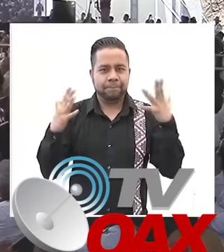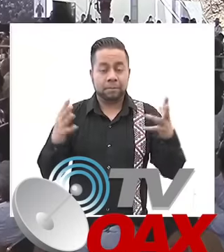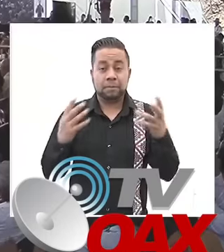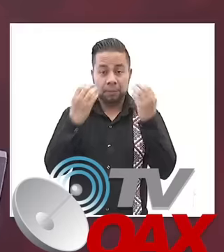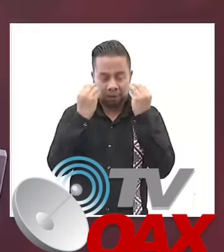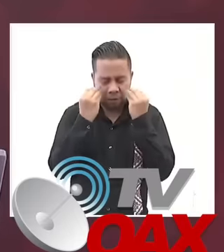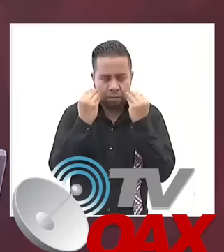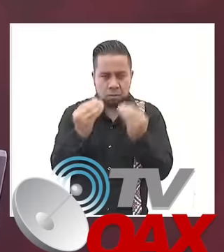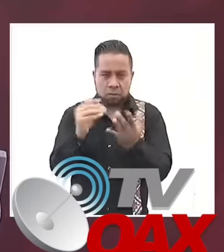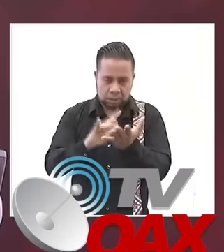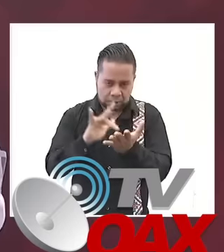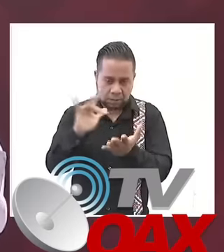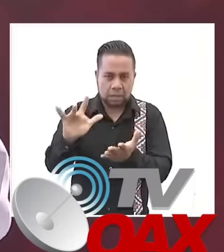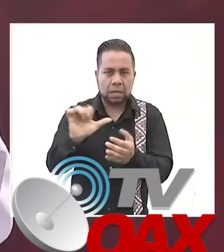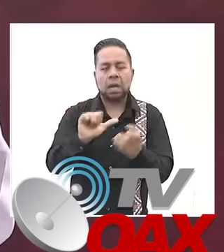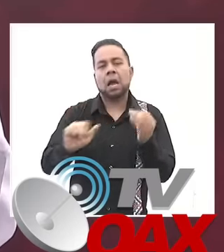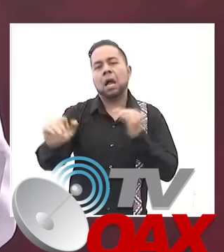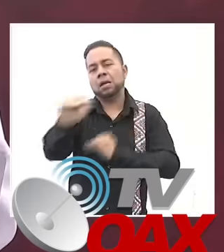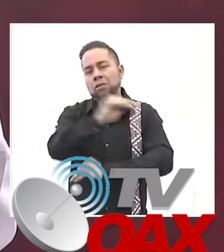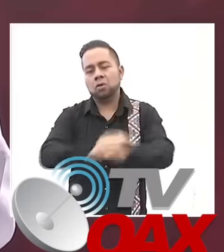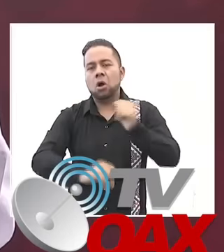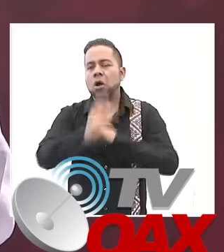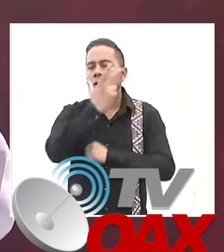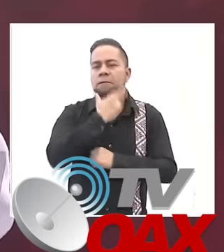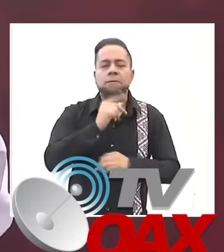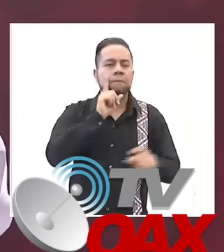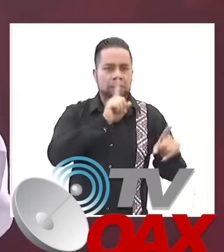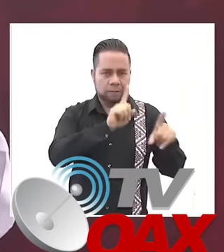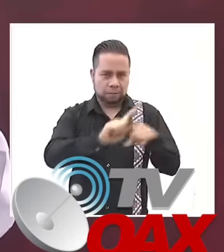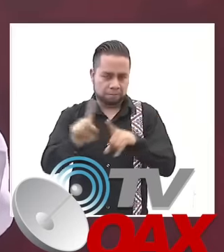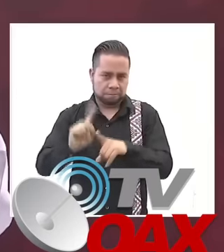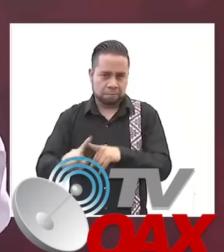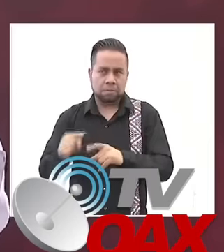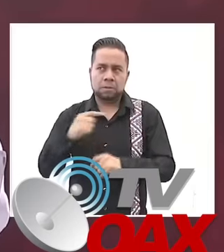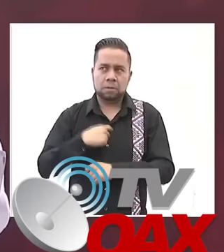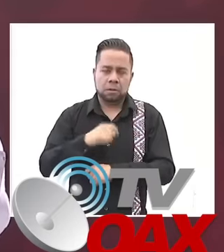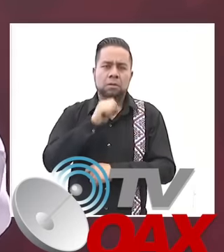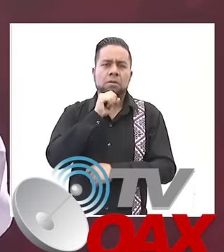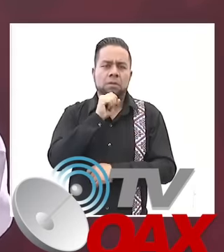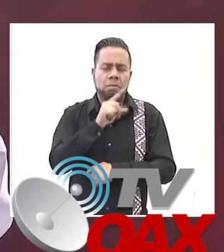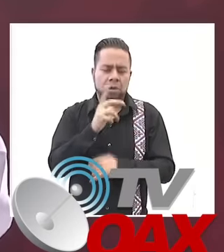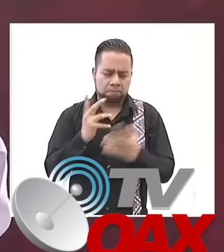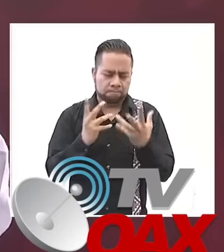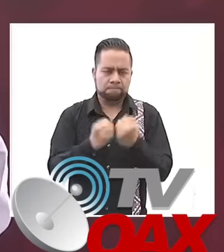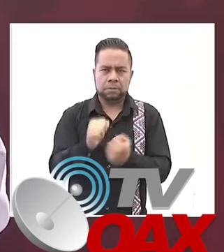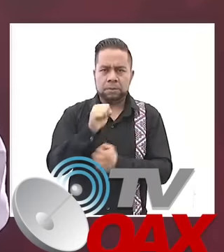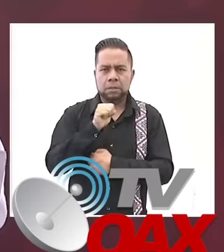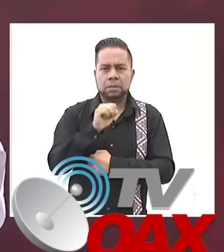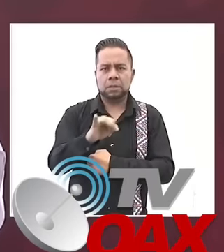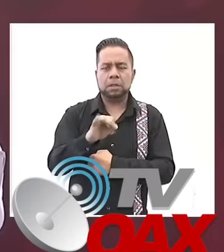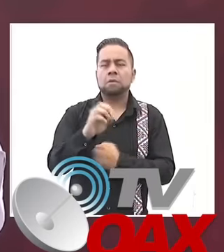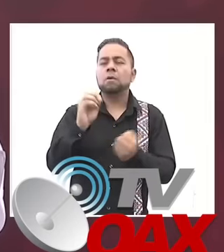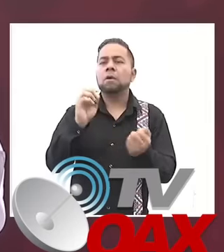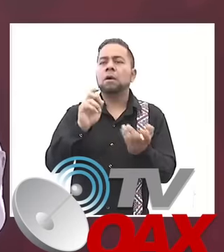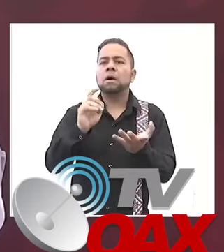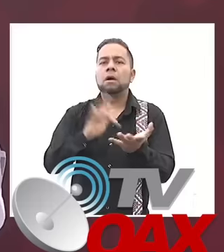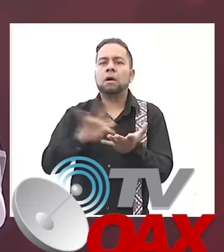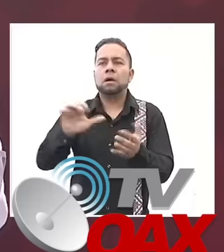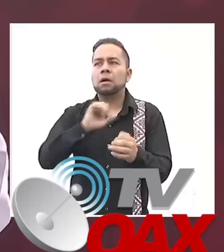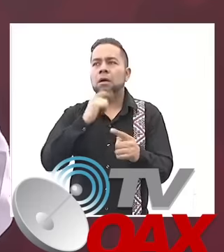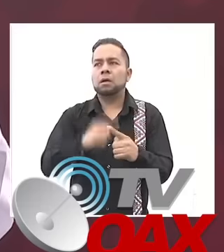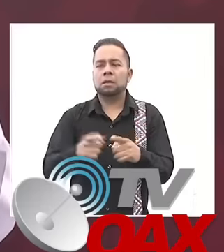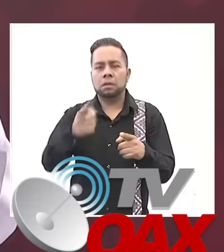Muchas gracias a todas, todos. Yo también me sumo al agradecimiento a